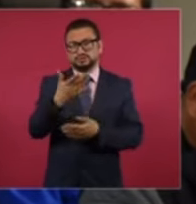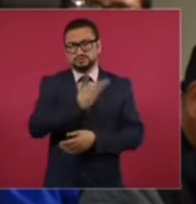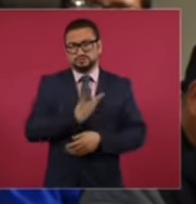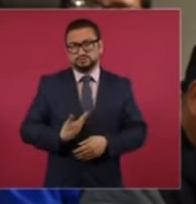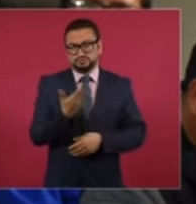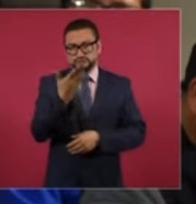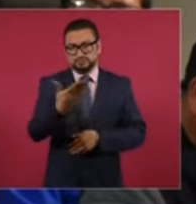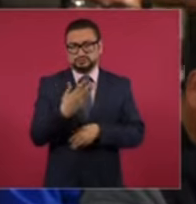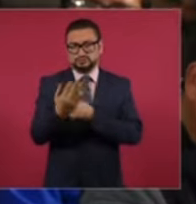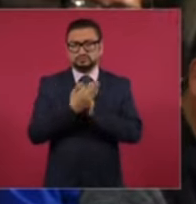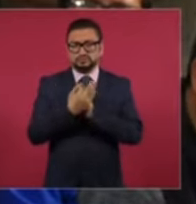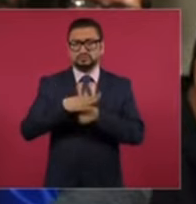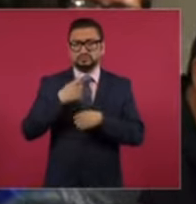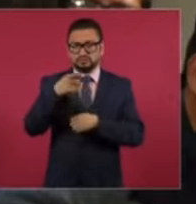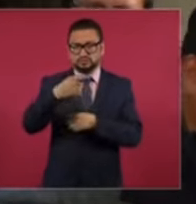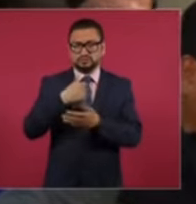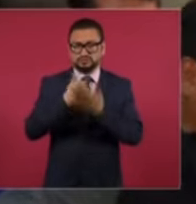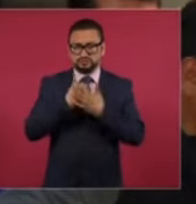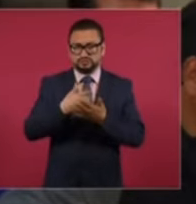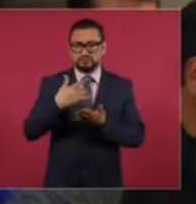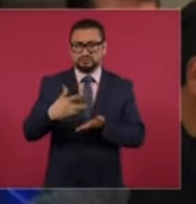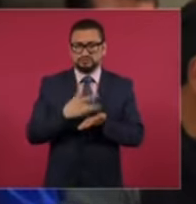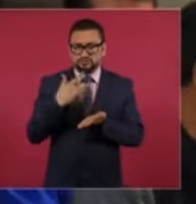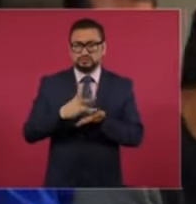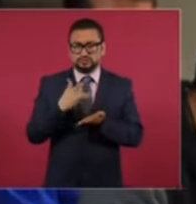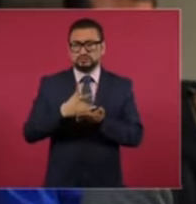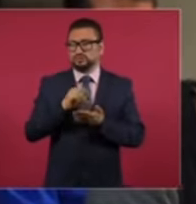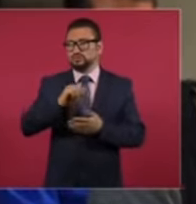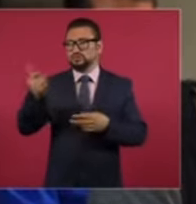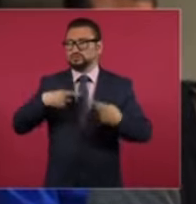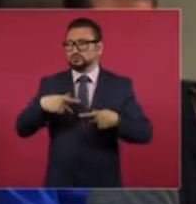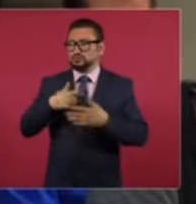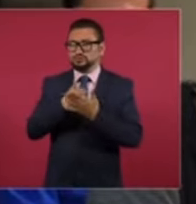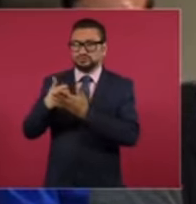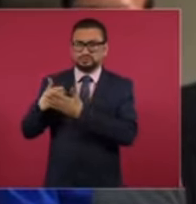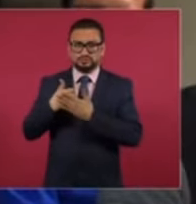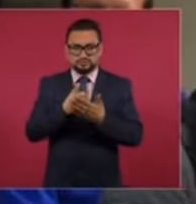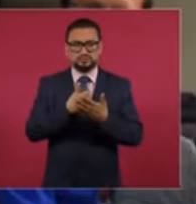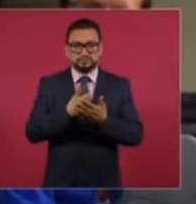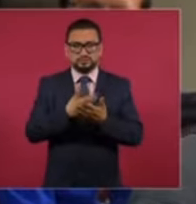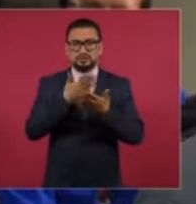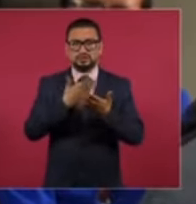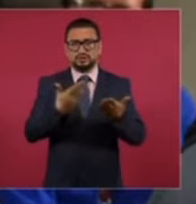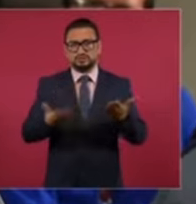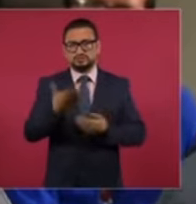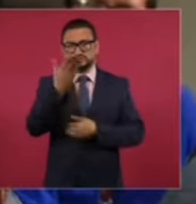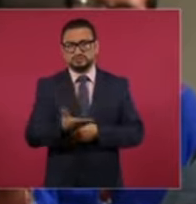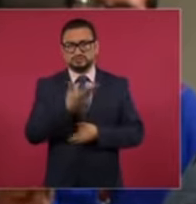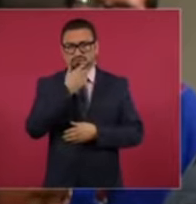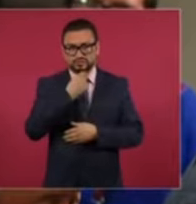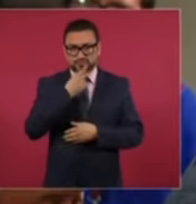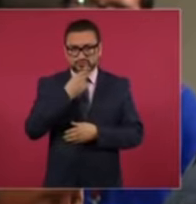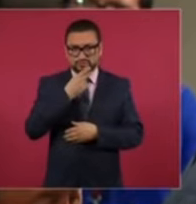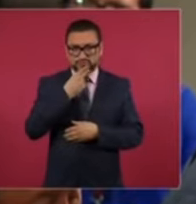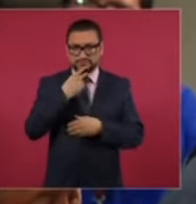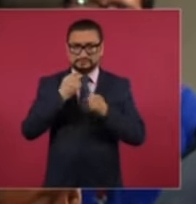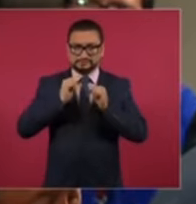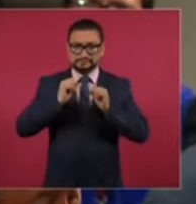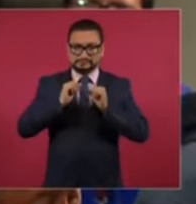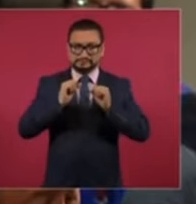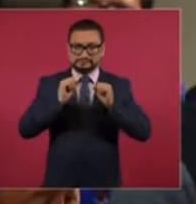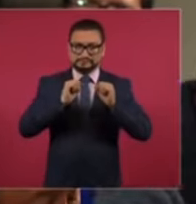por darme el respaldo y poder solucionar y ayudar a los demás. Es momento de que ese hombre que parece corredor keniano